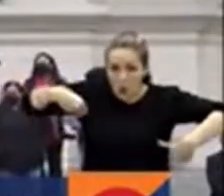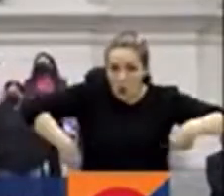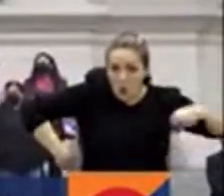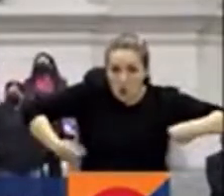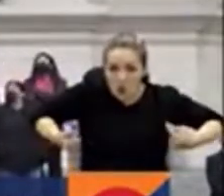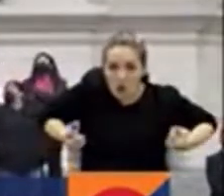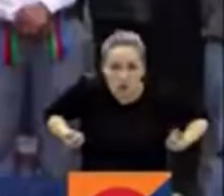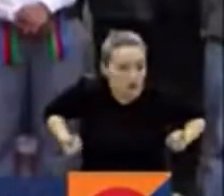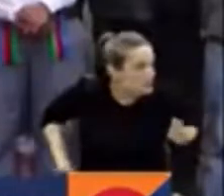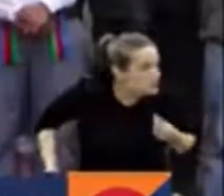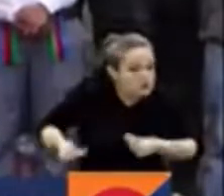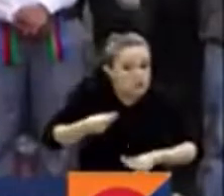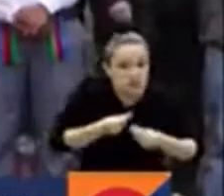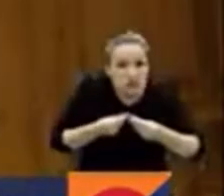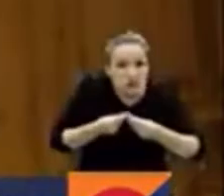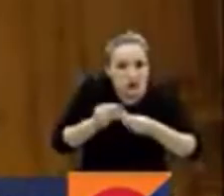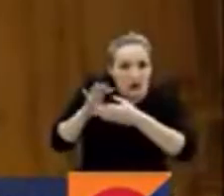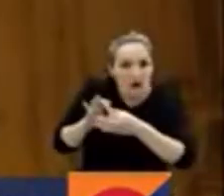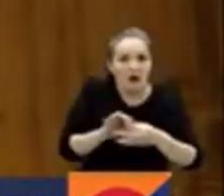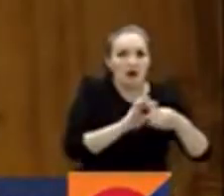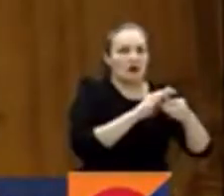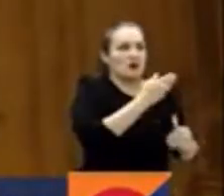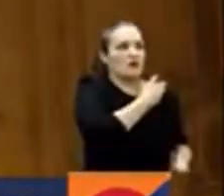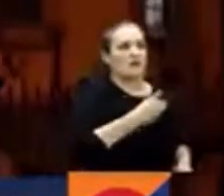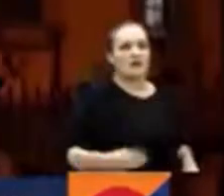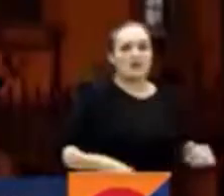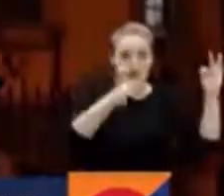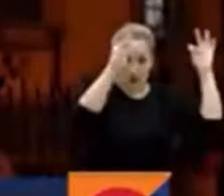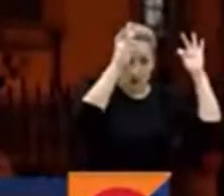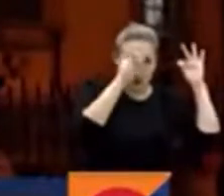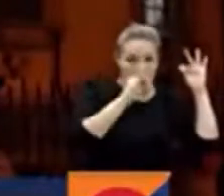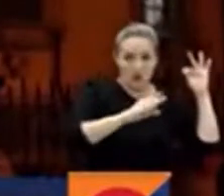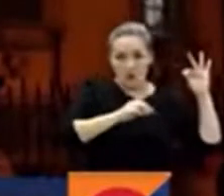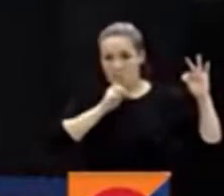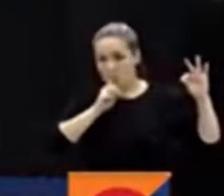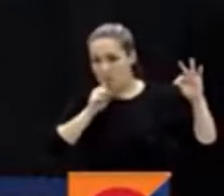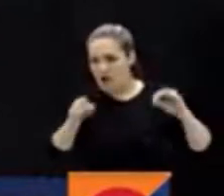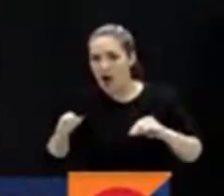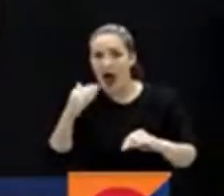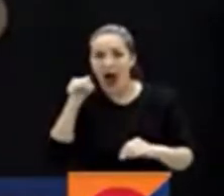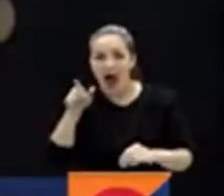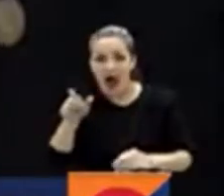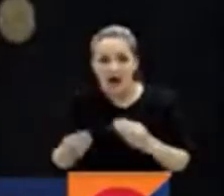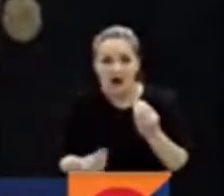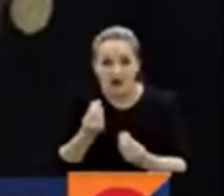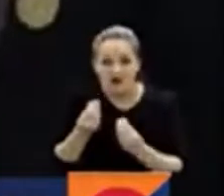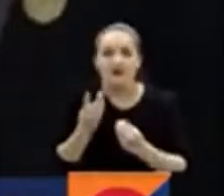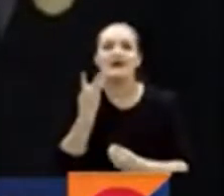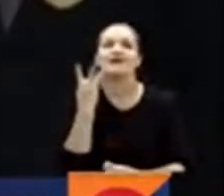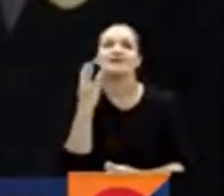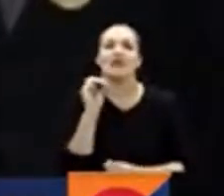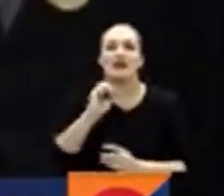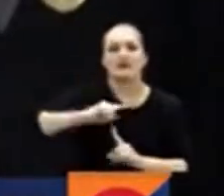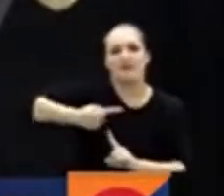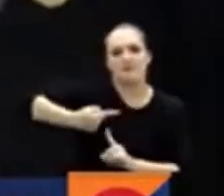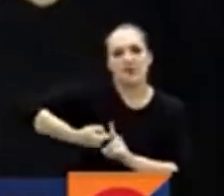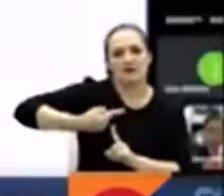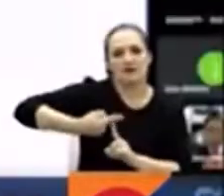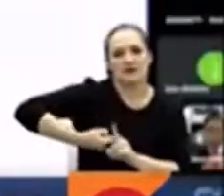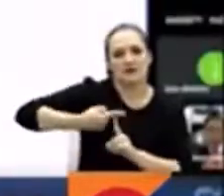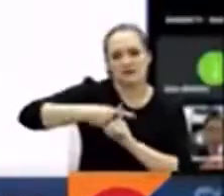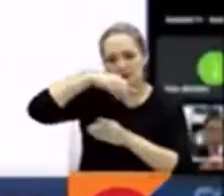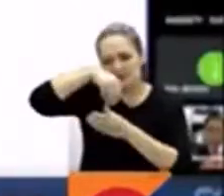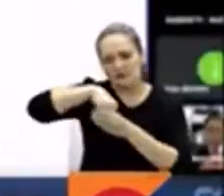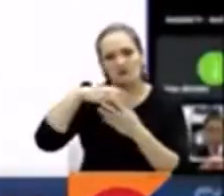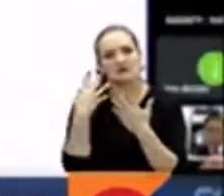funcionaría justamente acá, en la residencia del mismísimo presidente del Perú, motivó 30 meses de prisión preventiva para su